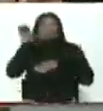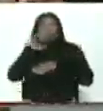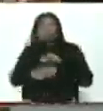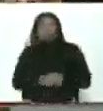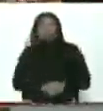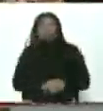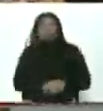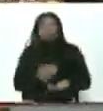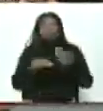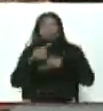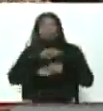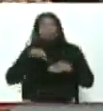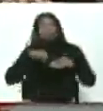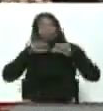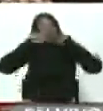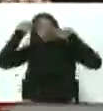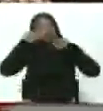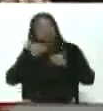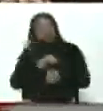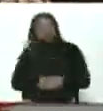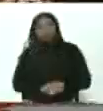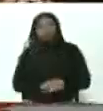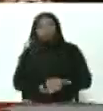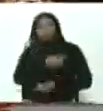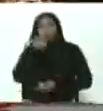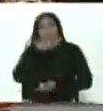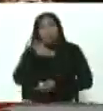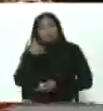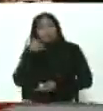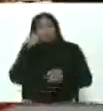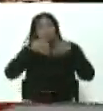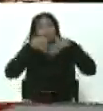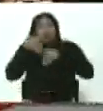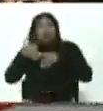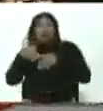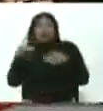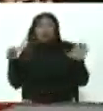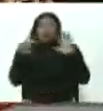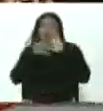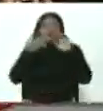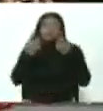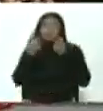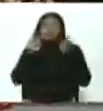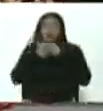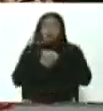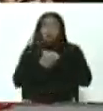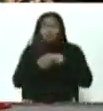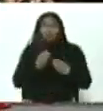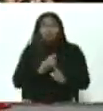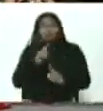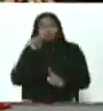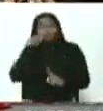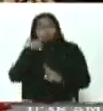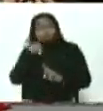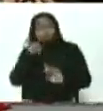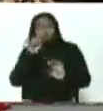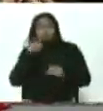y vamos a ganar. Si usted quiere votar por Alianza para el Cambio, Alianza para el Cambio, aquí está,